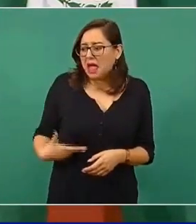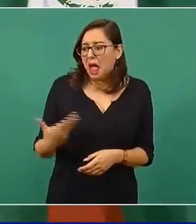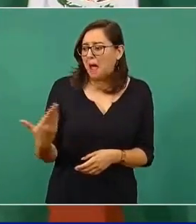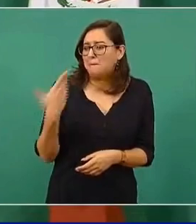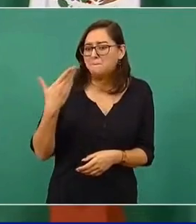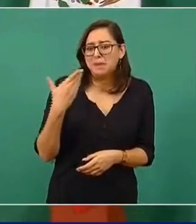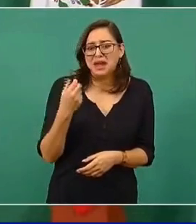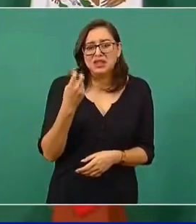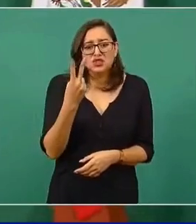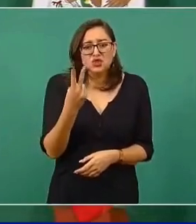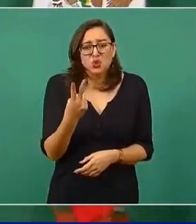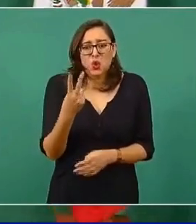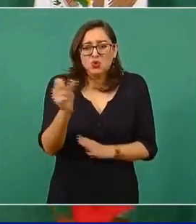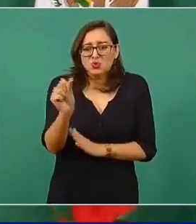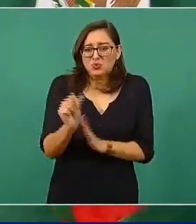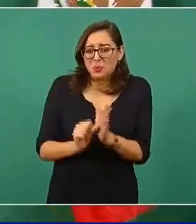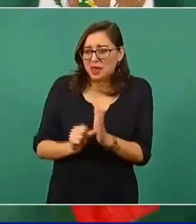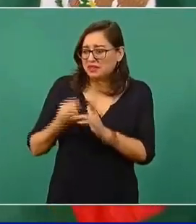o 3